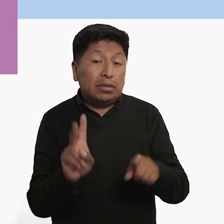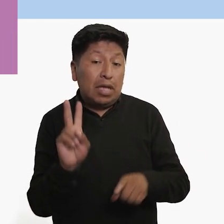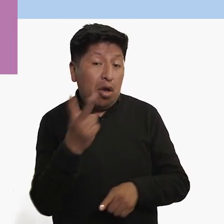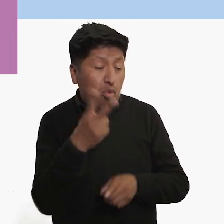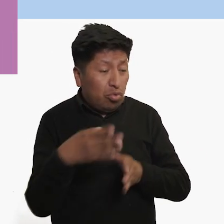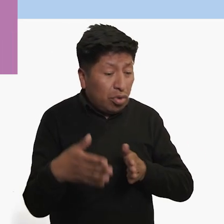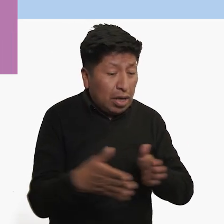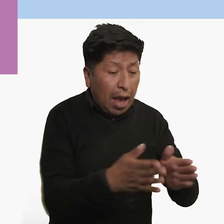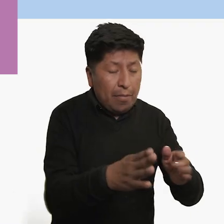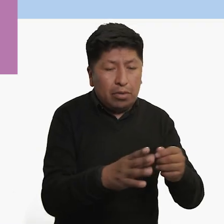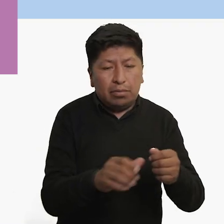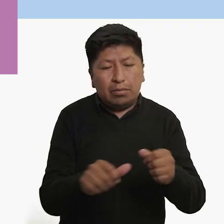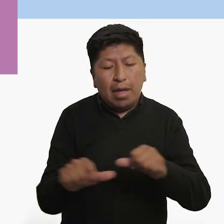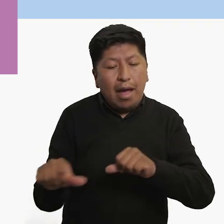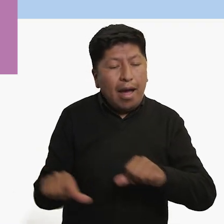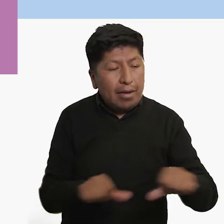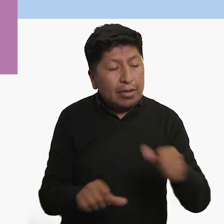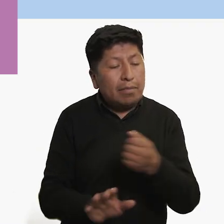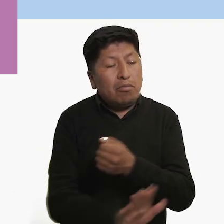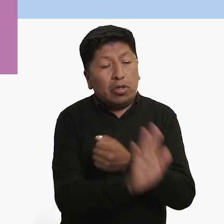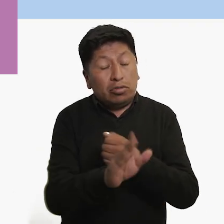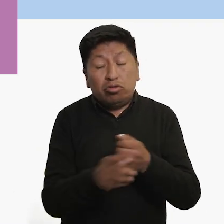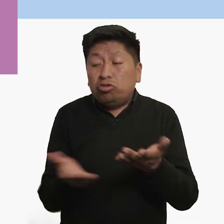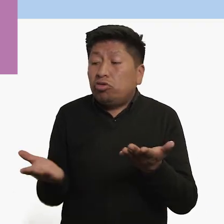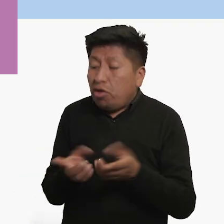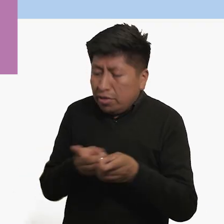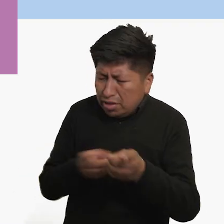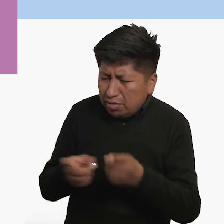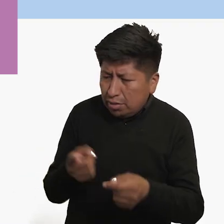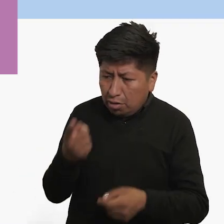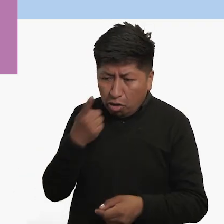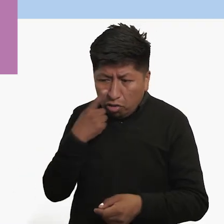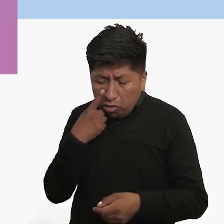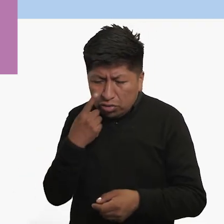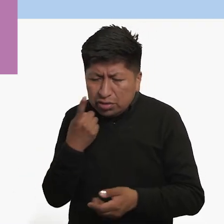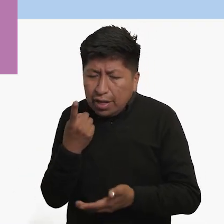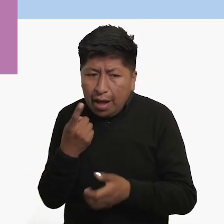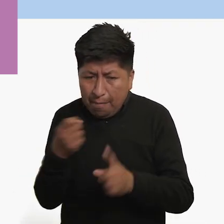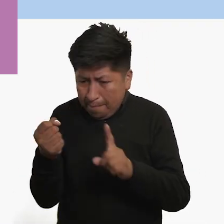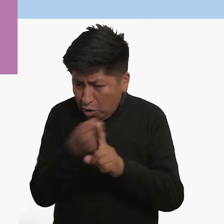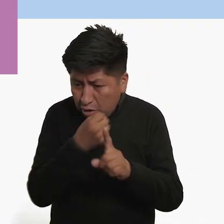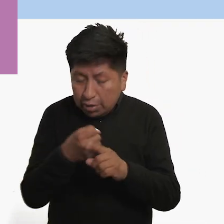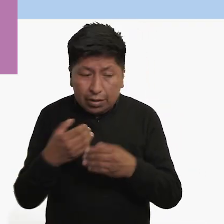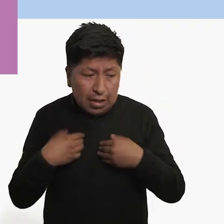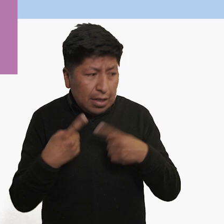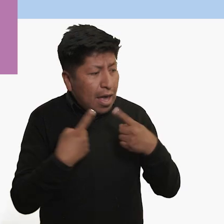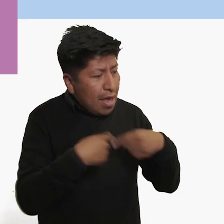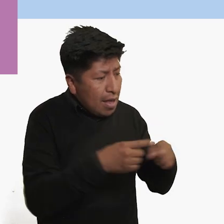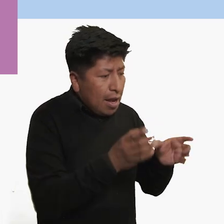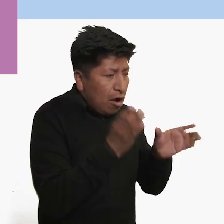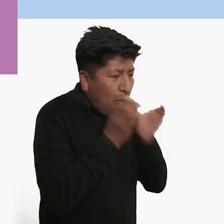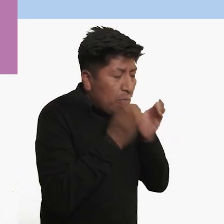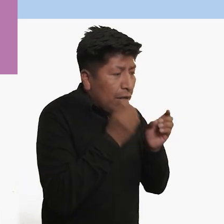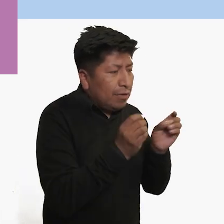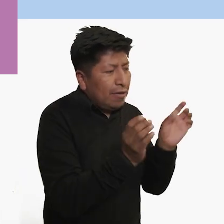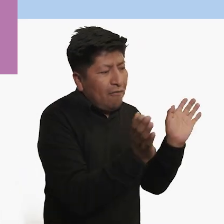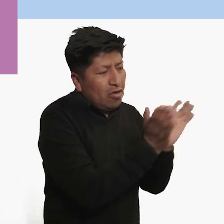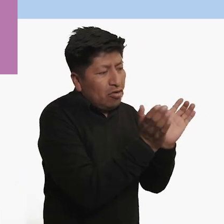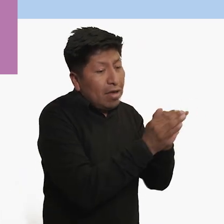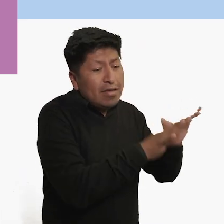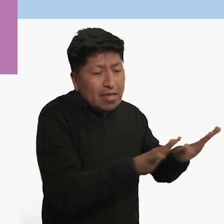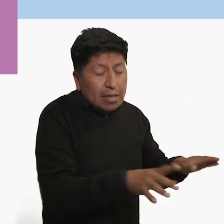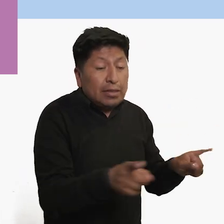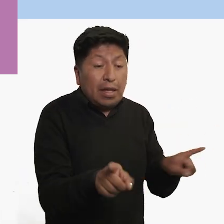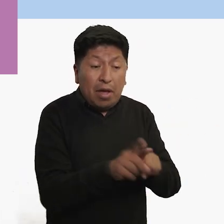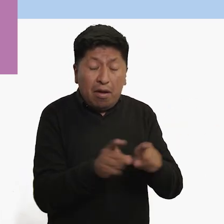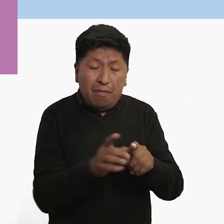segunda etapa es la actuación y protección, donde la directora o director que conozca el hecho debe comunicarse con la Defensoría de la Niñez y Adolescencia y los